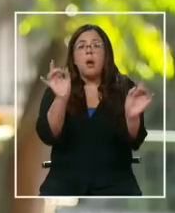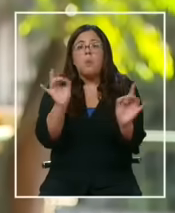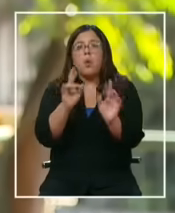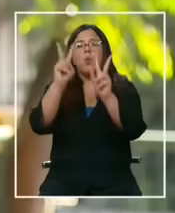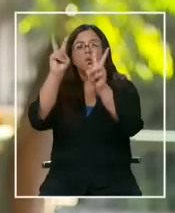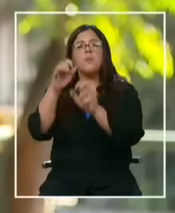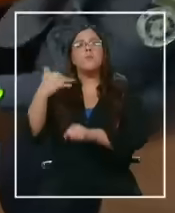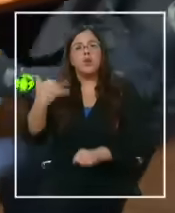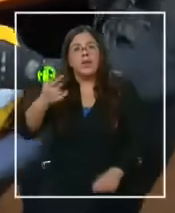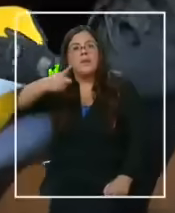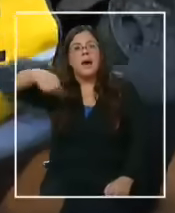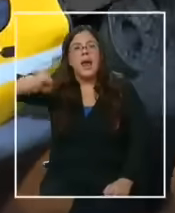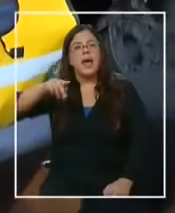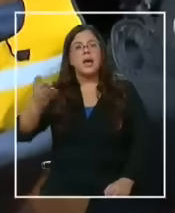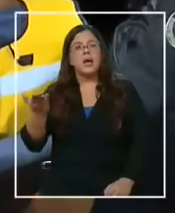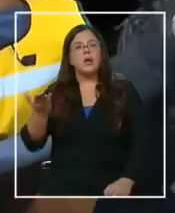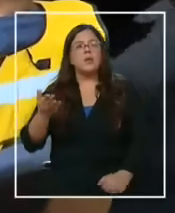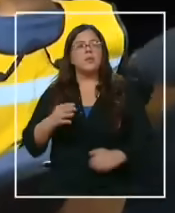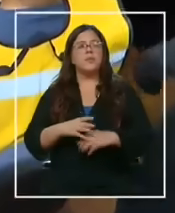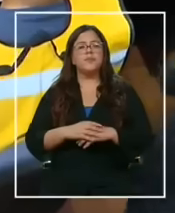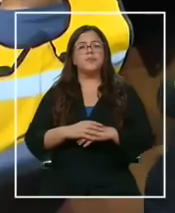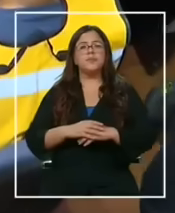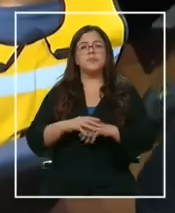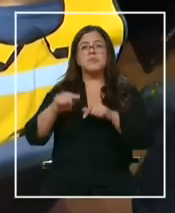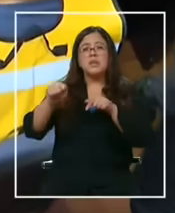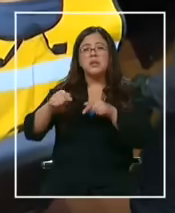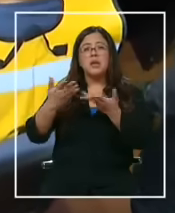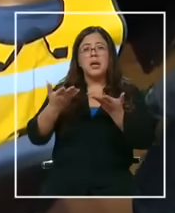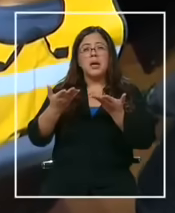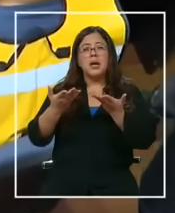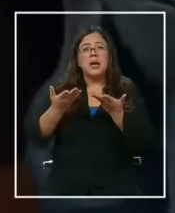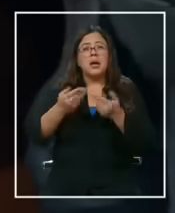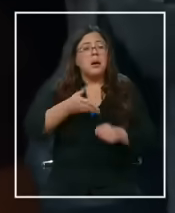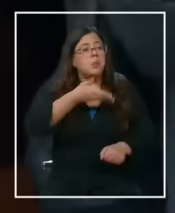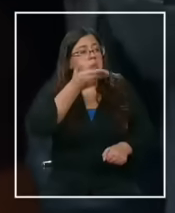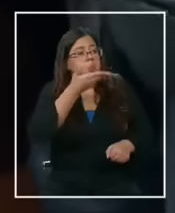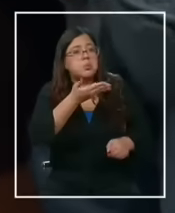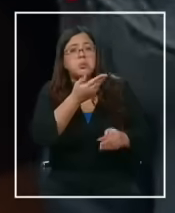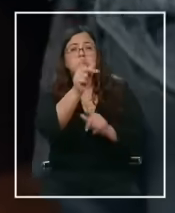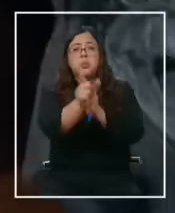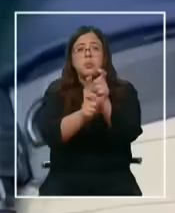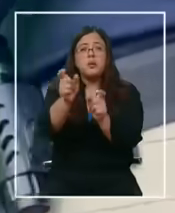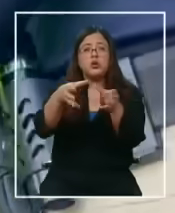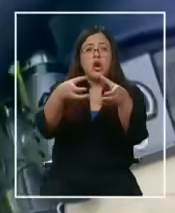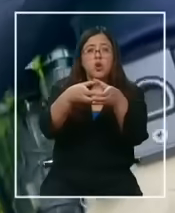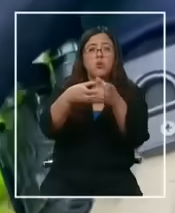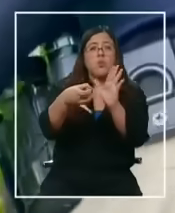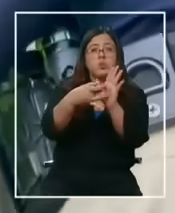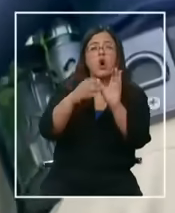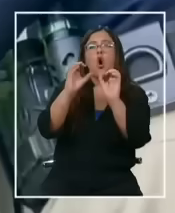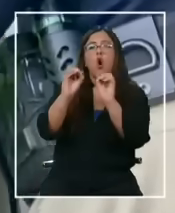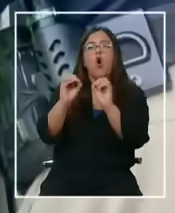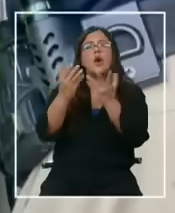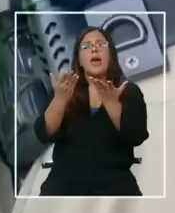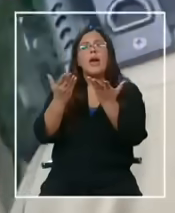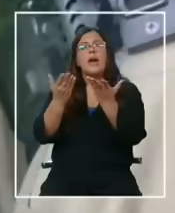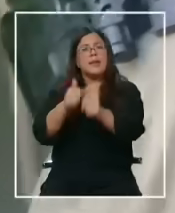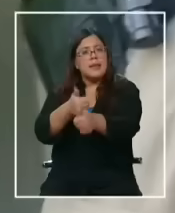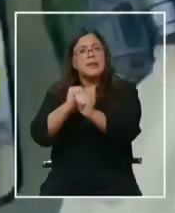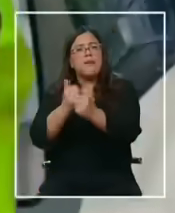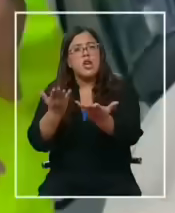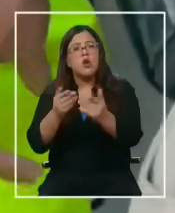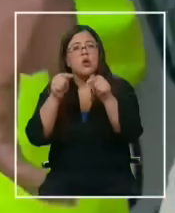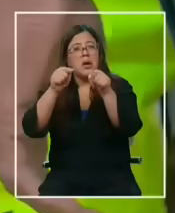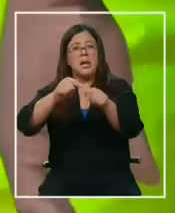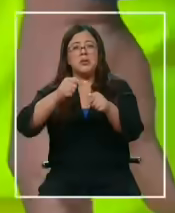valor significativo un mensaje al resto de su banda o un gesto desafiante esta imagen causa el repudio pero